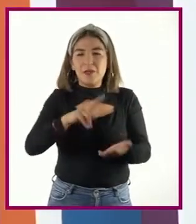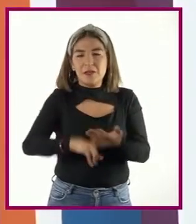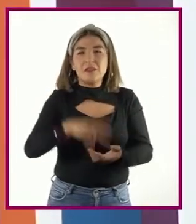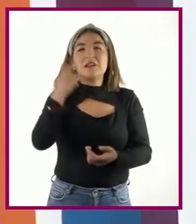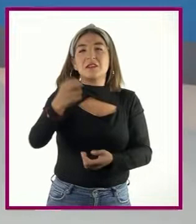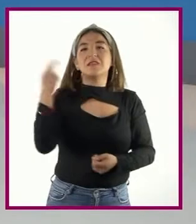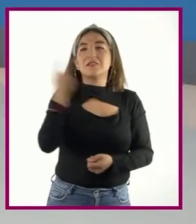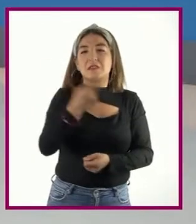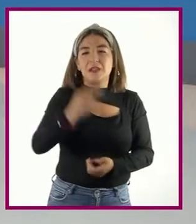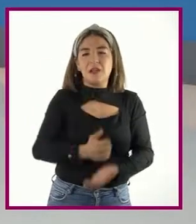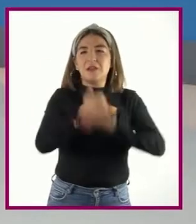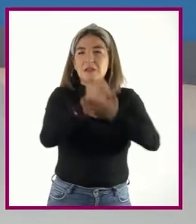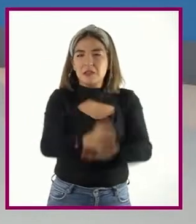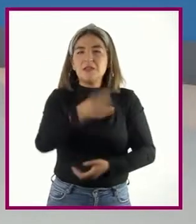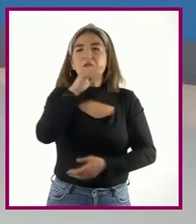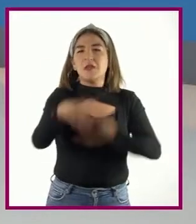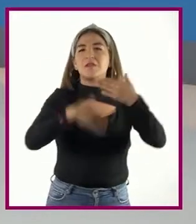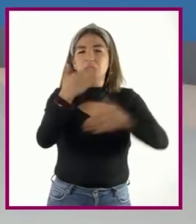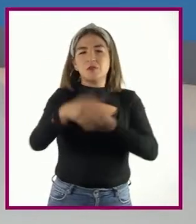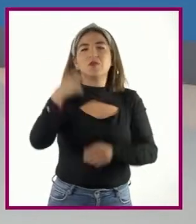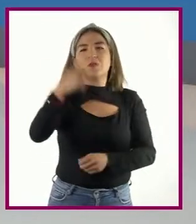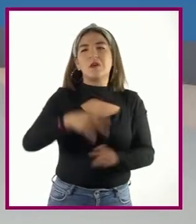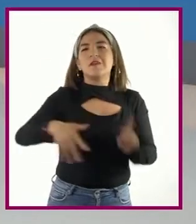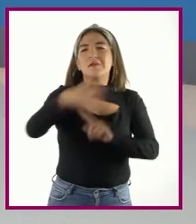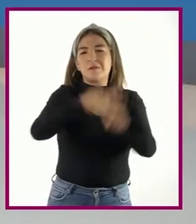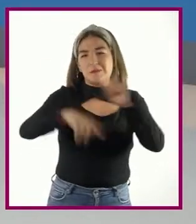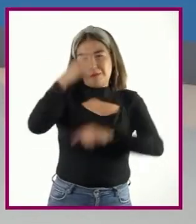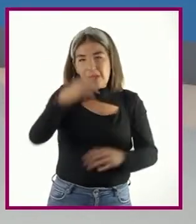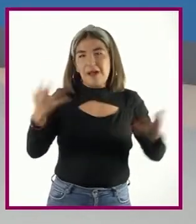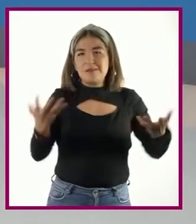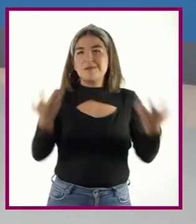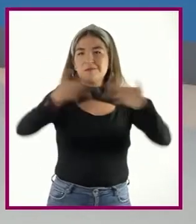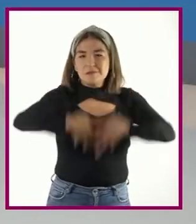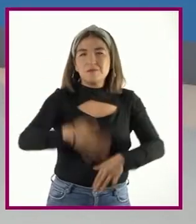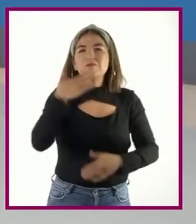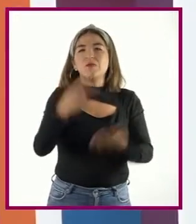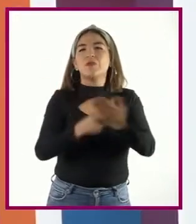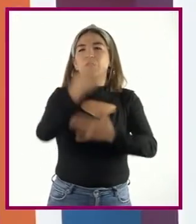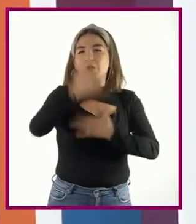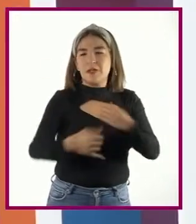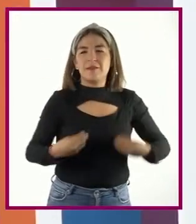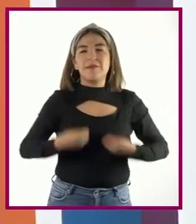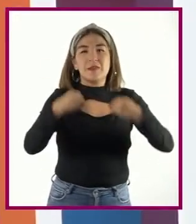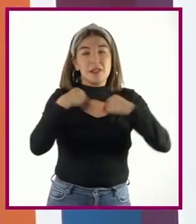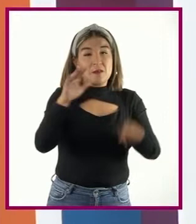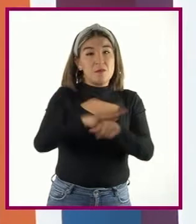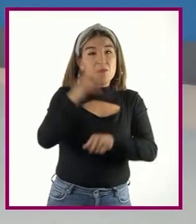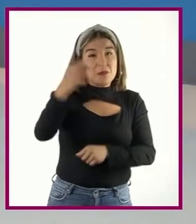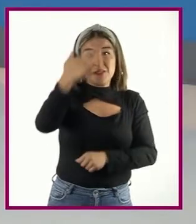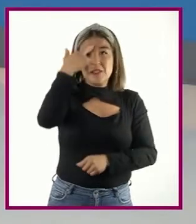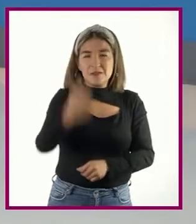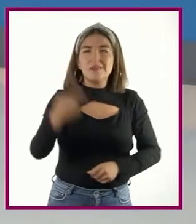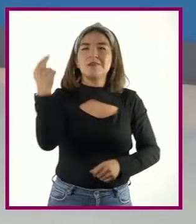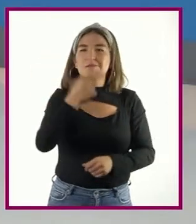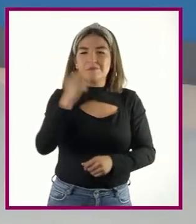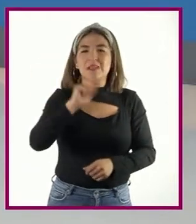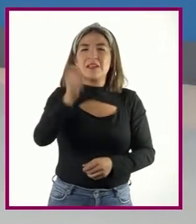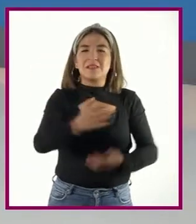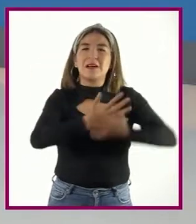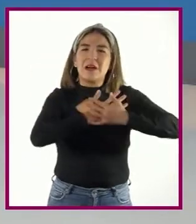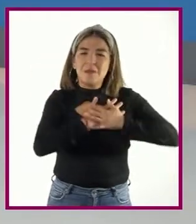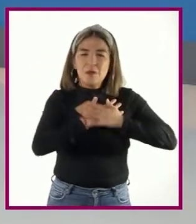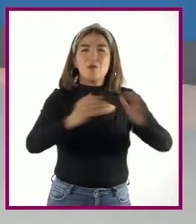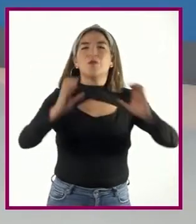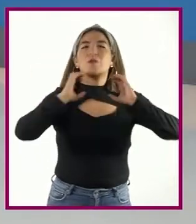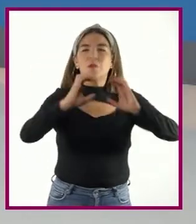sus necesidades y construir las condiciones para llevar a cabo un proyecto de vida. Por ello es que necesitan del amor,